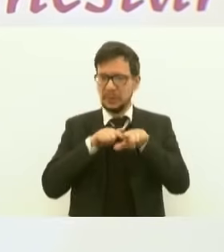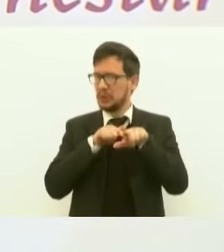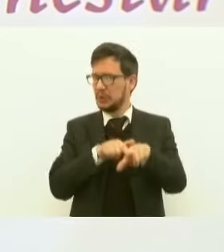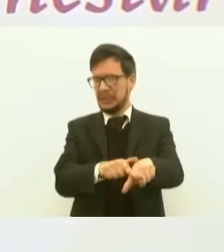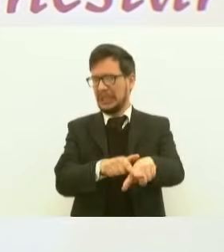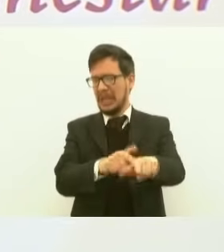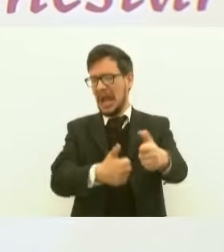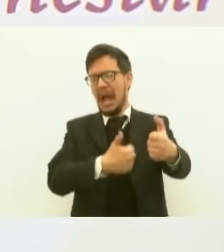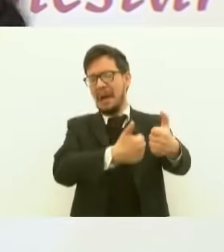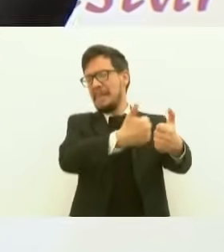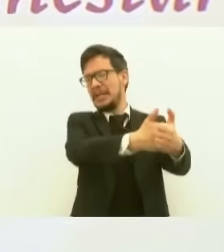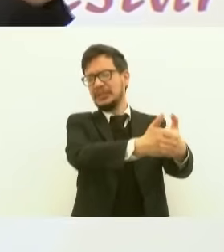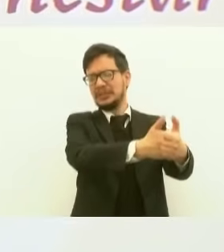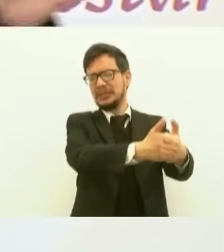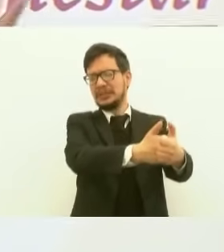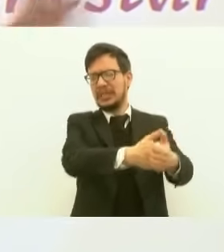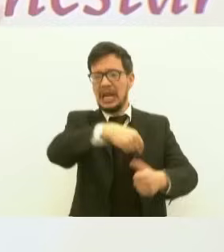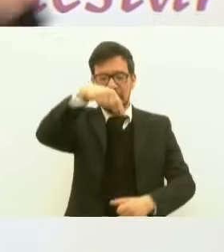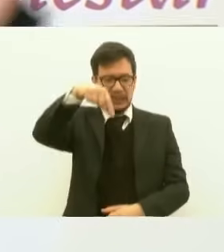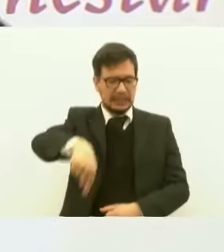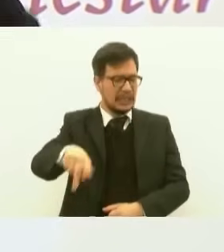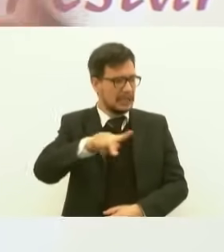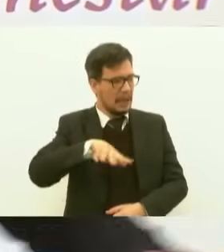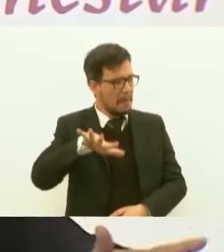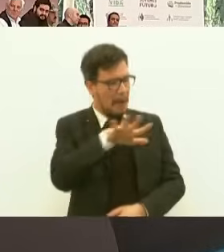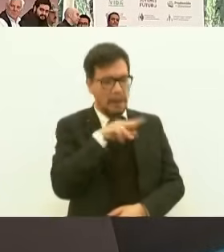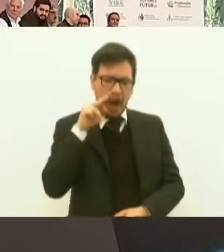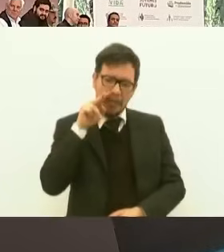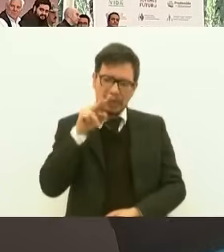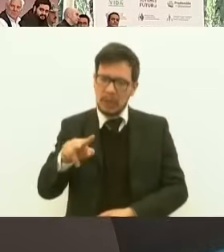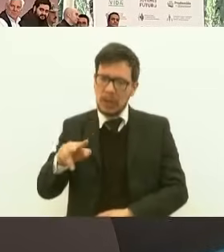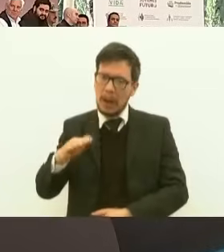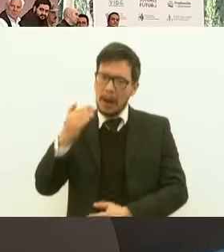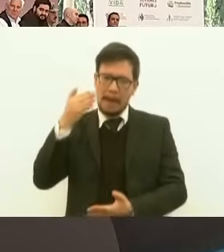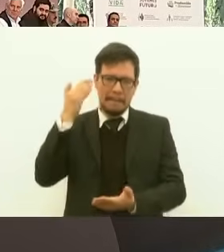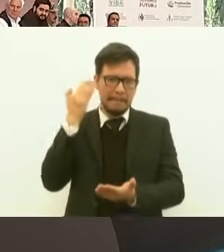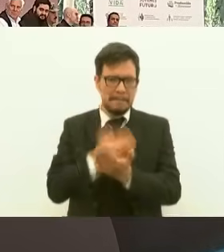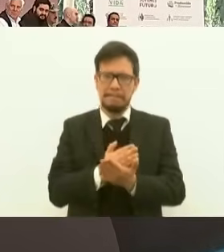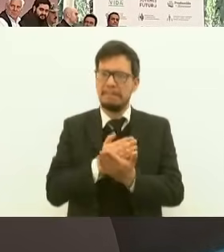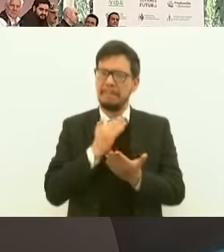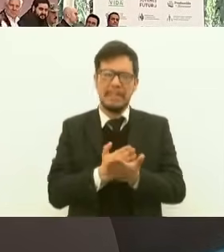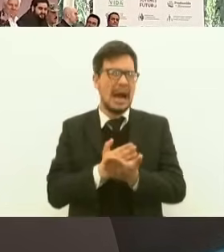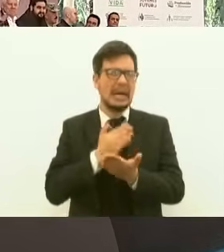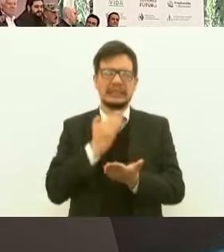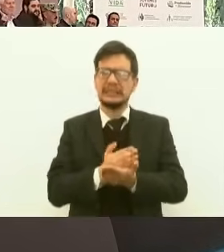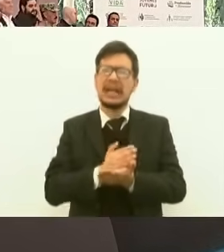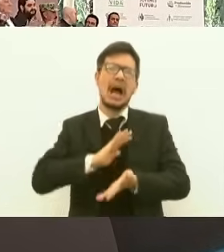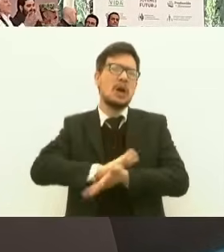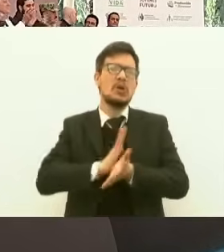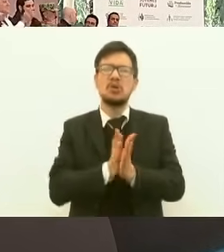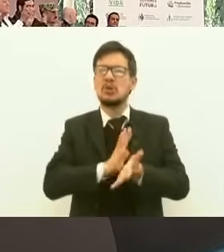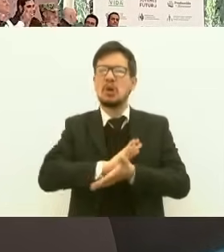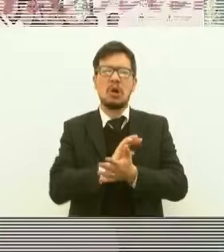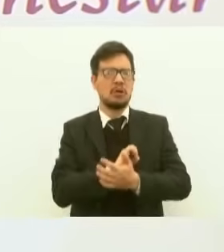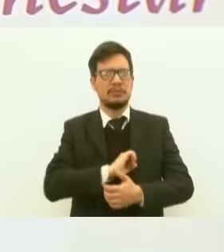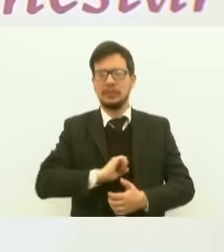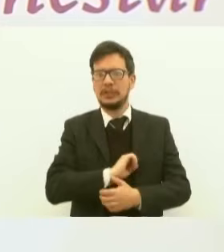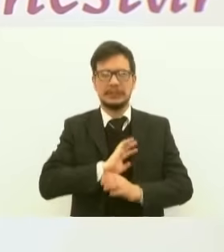hacia adelante. Este pueblo ha dicho basta a la corrupción.